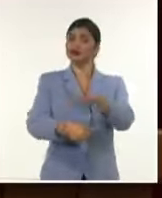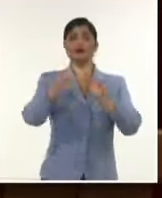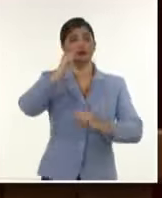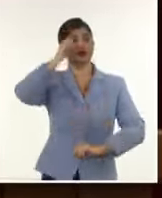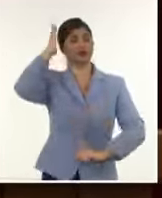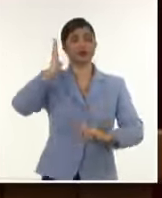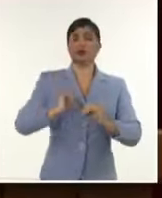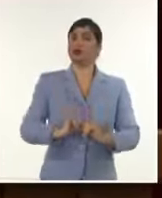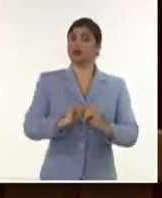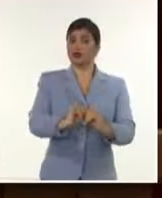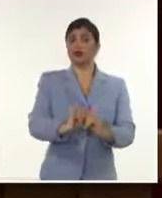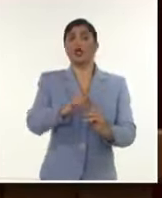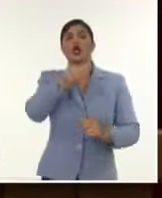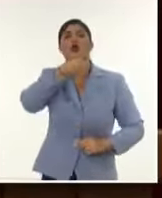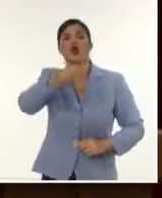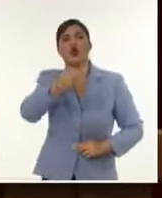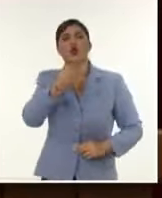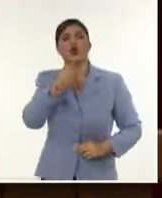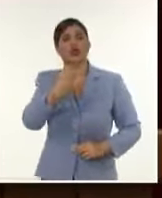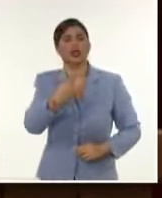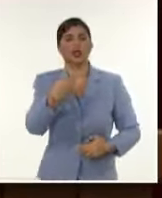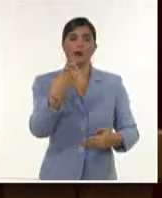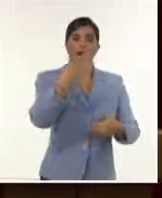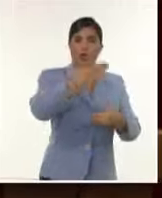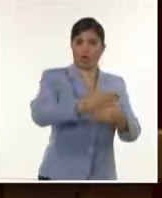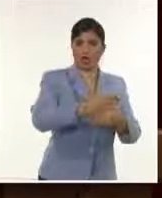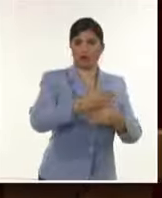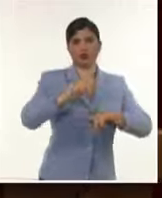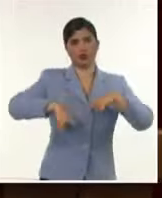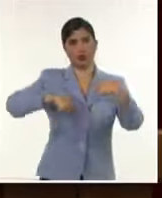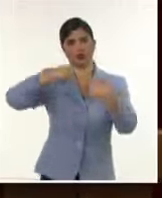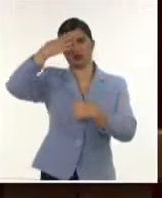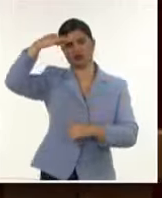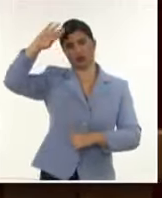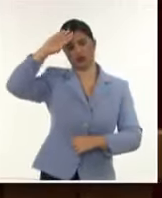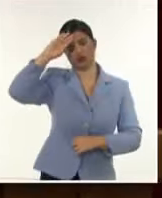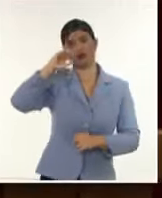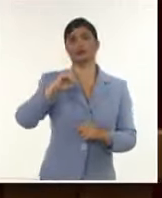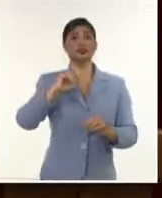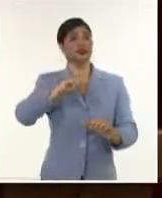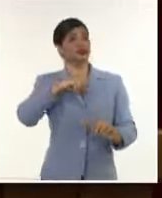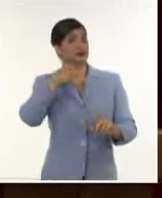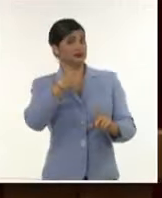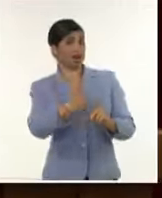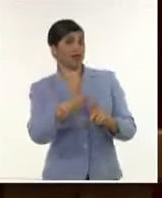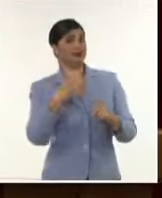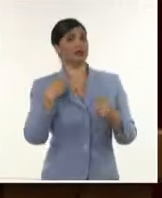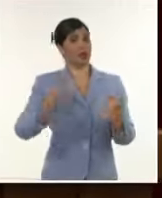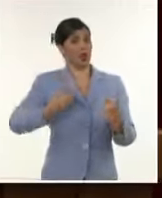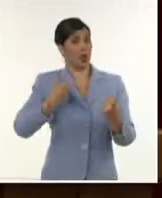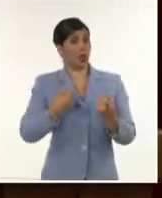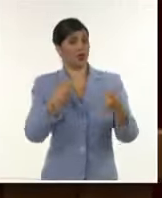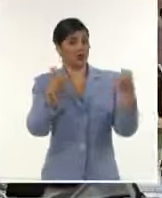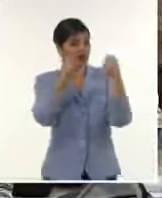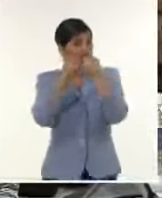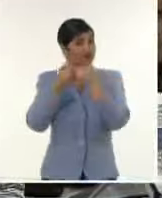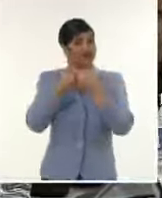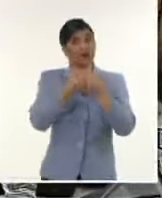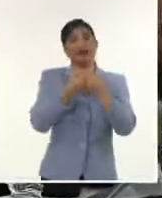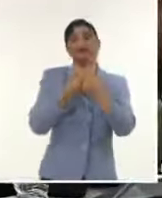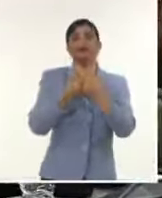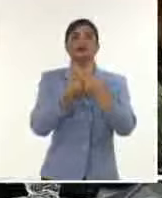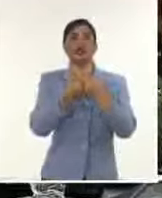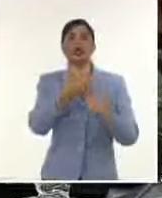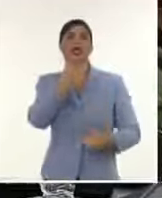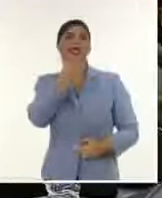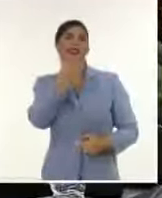nuestros jóvenes y hubo palabras también de rechazo al genocidio israelí contra el pueblo palestino. Ese apoyo que se